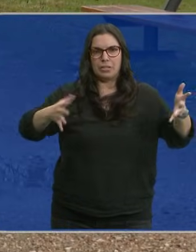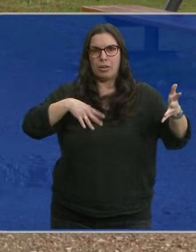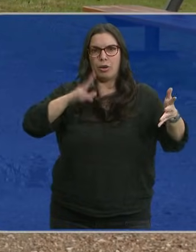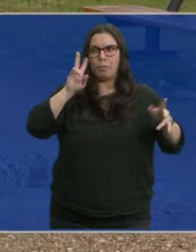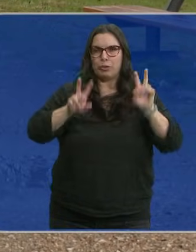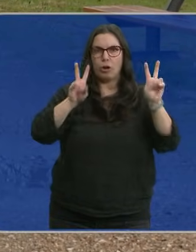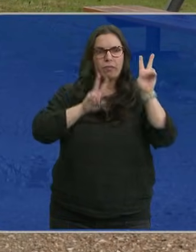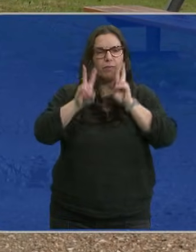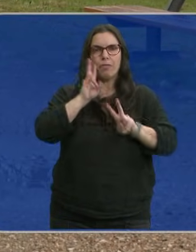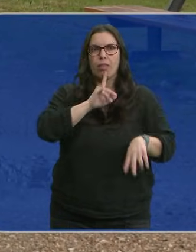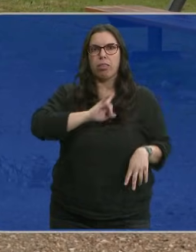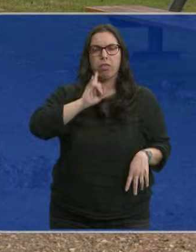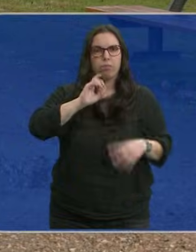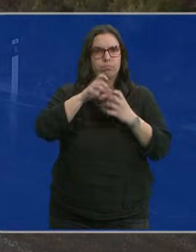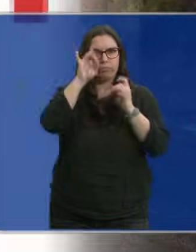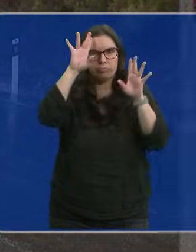gran atracción.